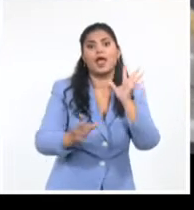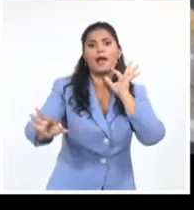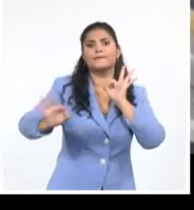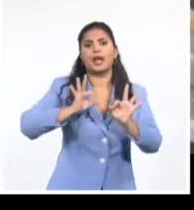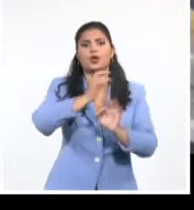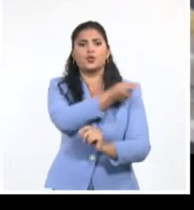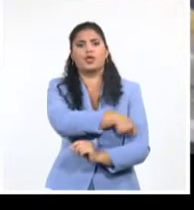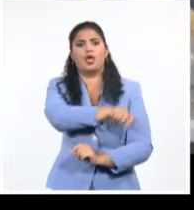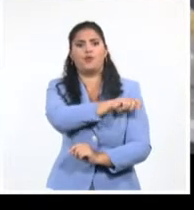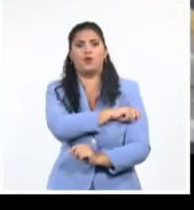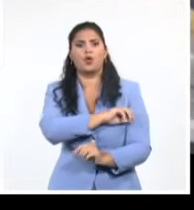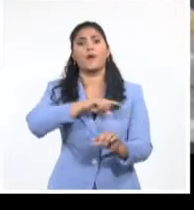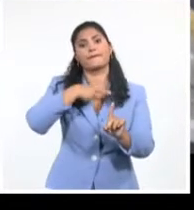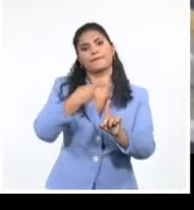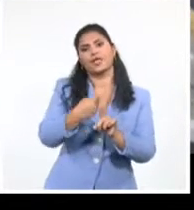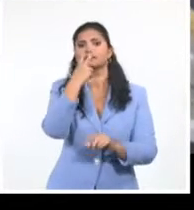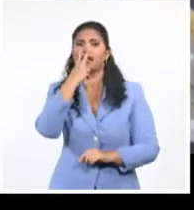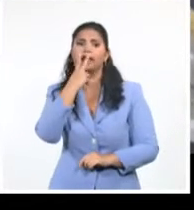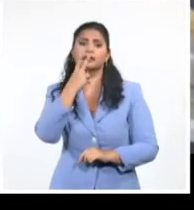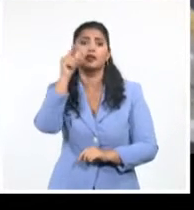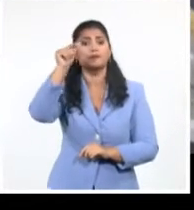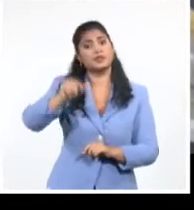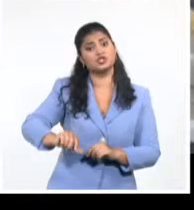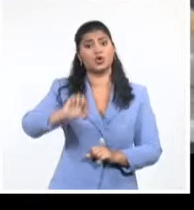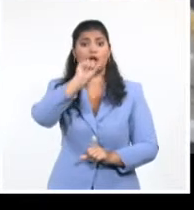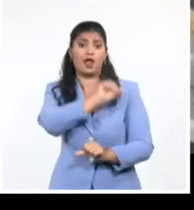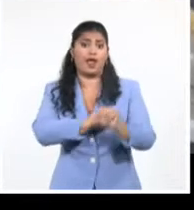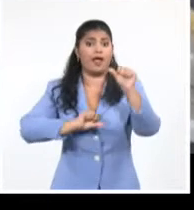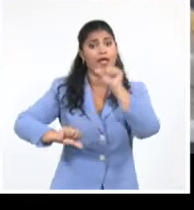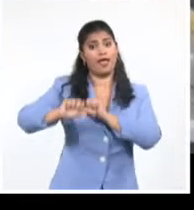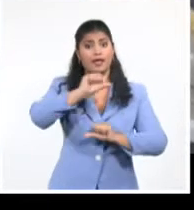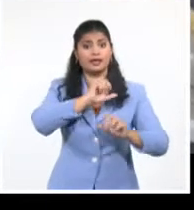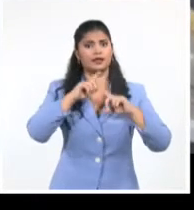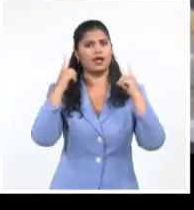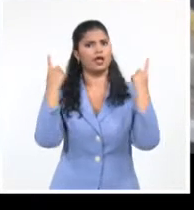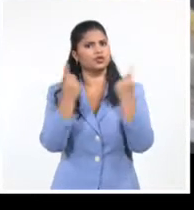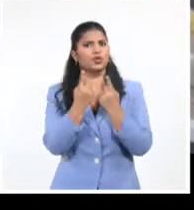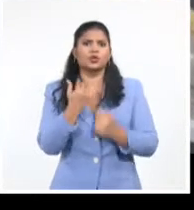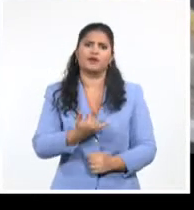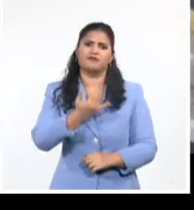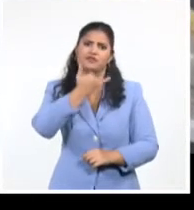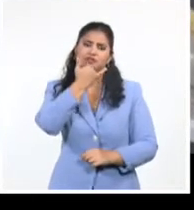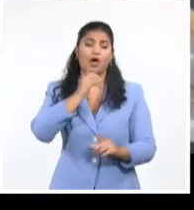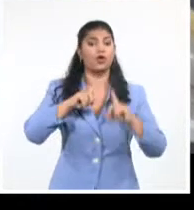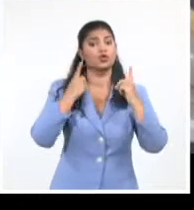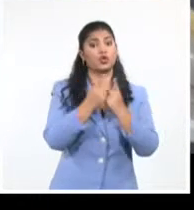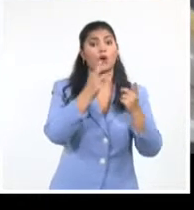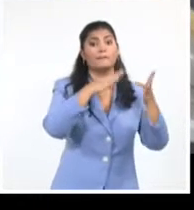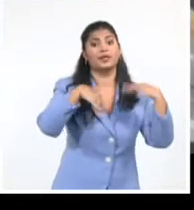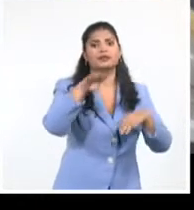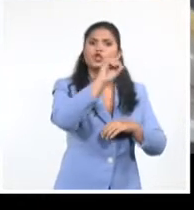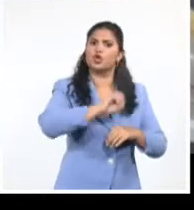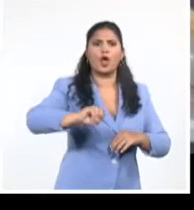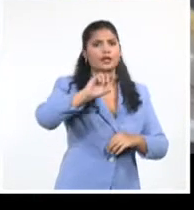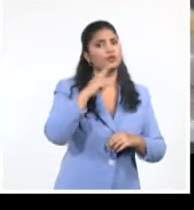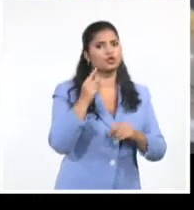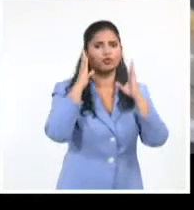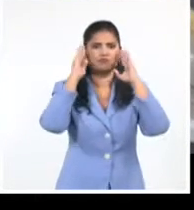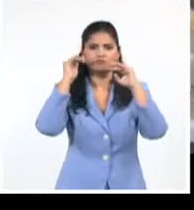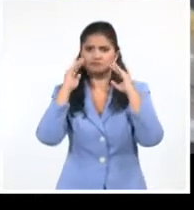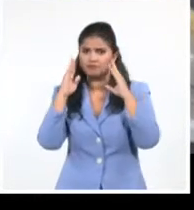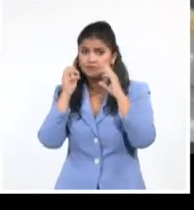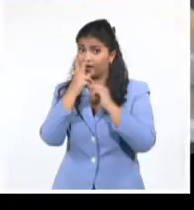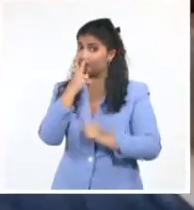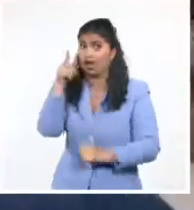a los afectados y también se movilizaron todos los ministerios, instituciones y asociaciones